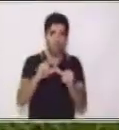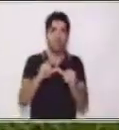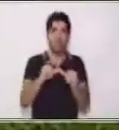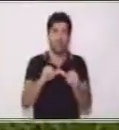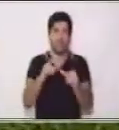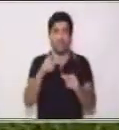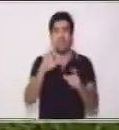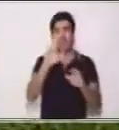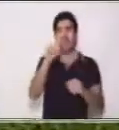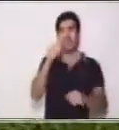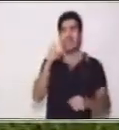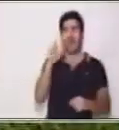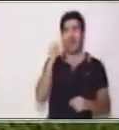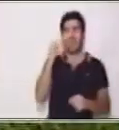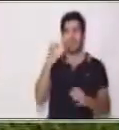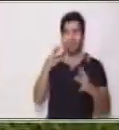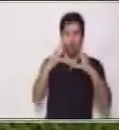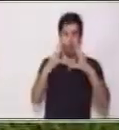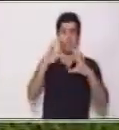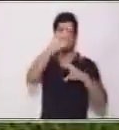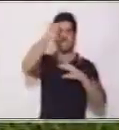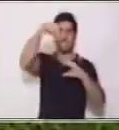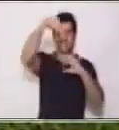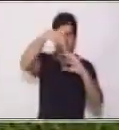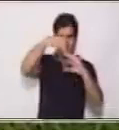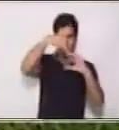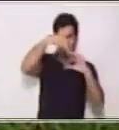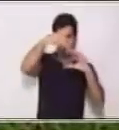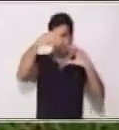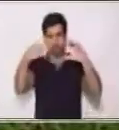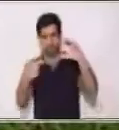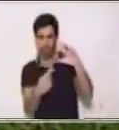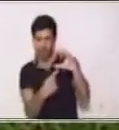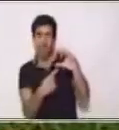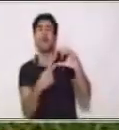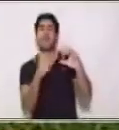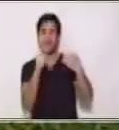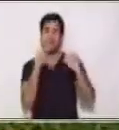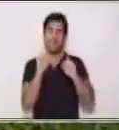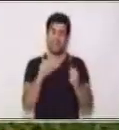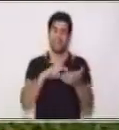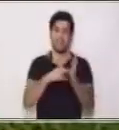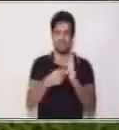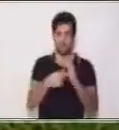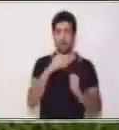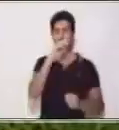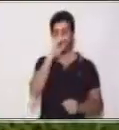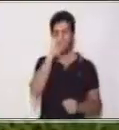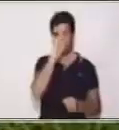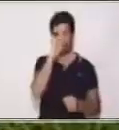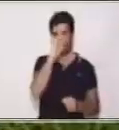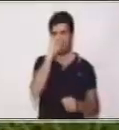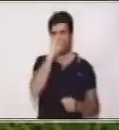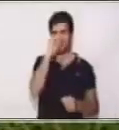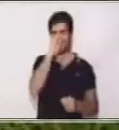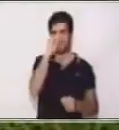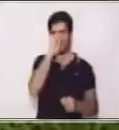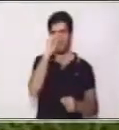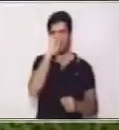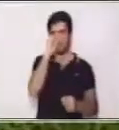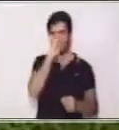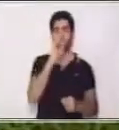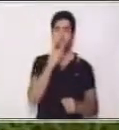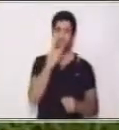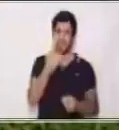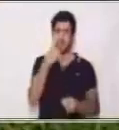el radio del centro hacia alguna de sus rostros y calculamos entonces, o medimos, perdón,